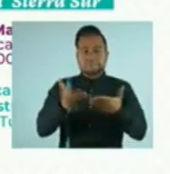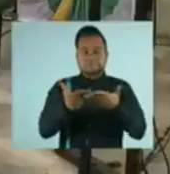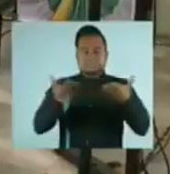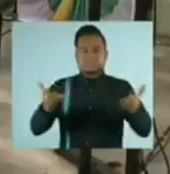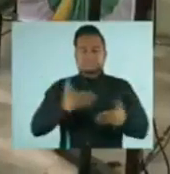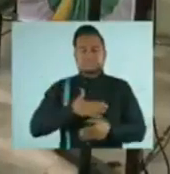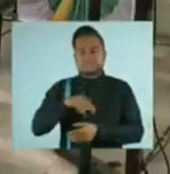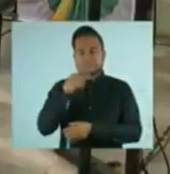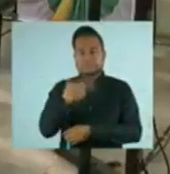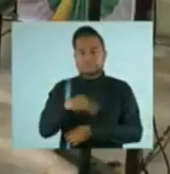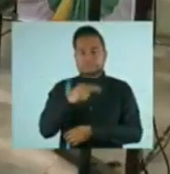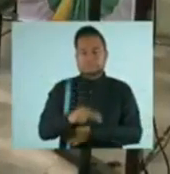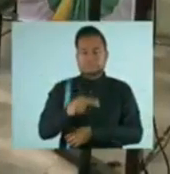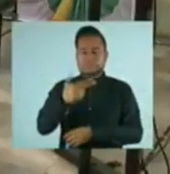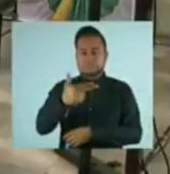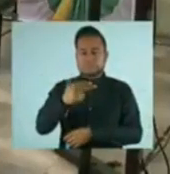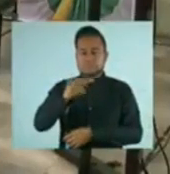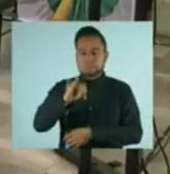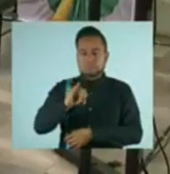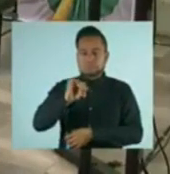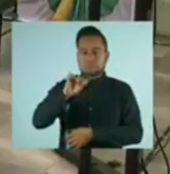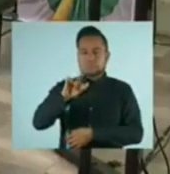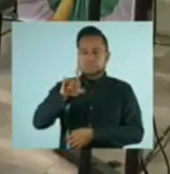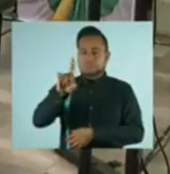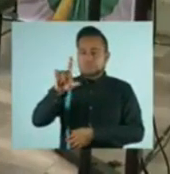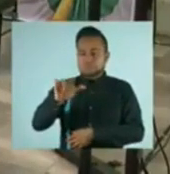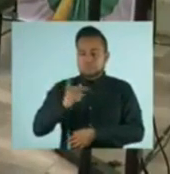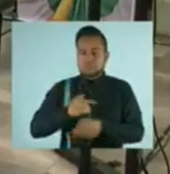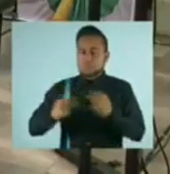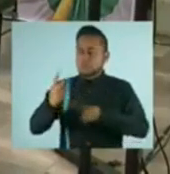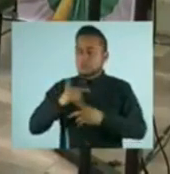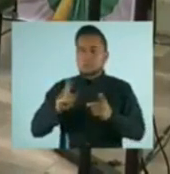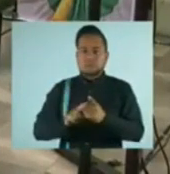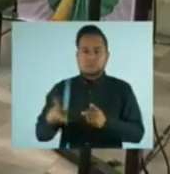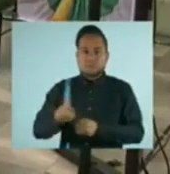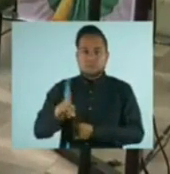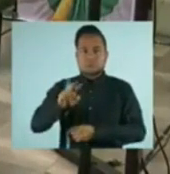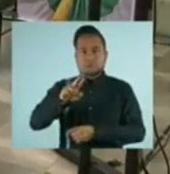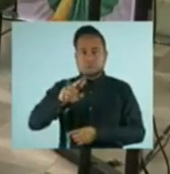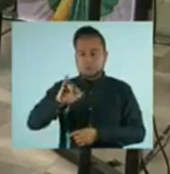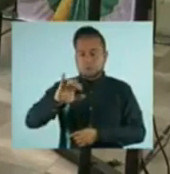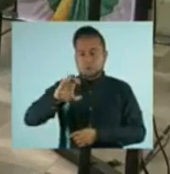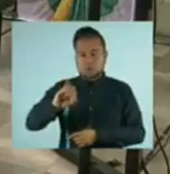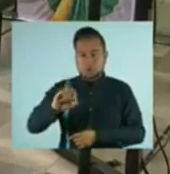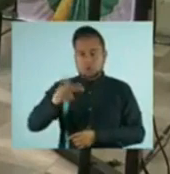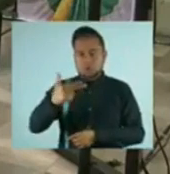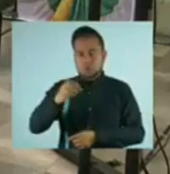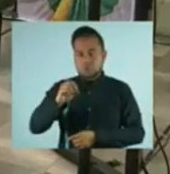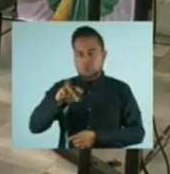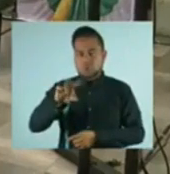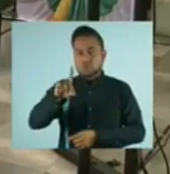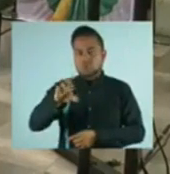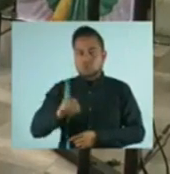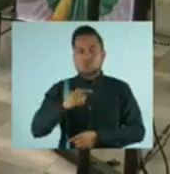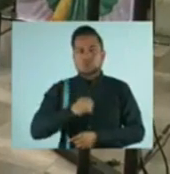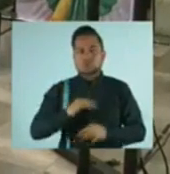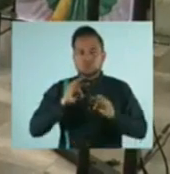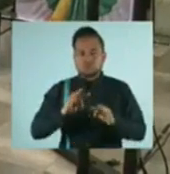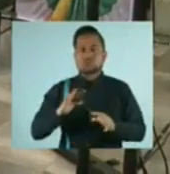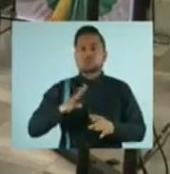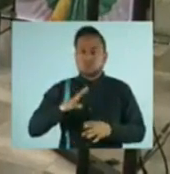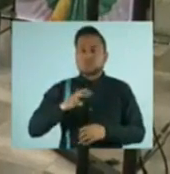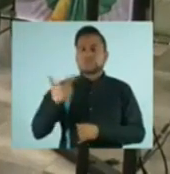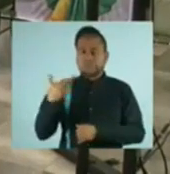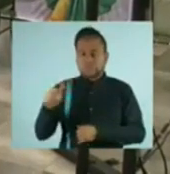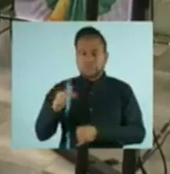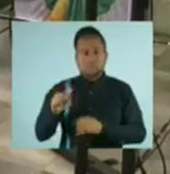Mi nombre es Hilda Wendulain Ruiz, vengo de la comunidad de San Mateo Río Hondo. Yo tengo un comedor donde